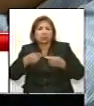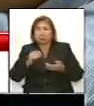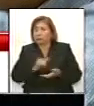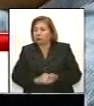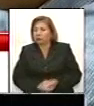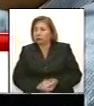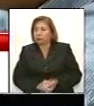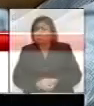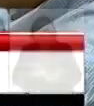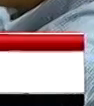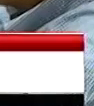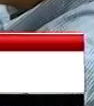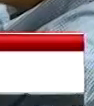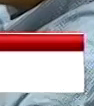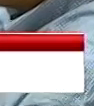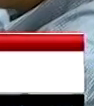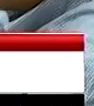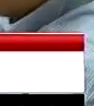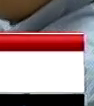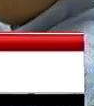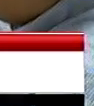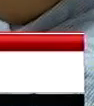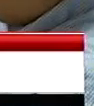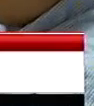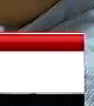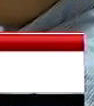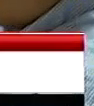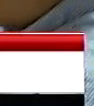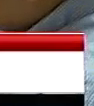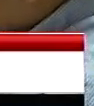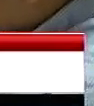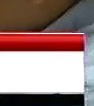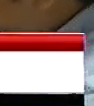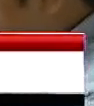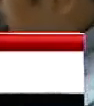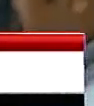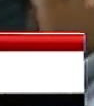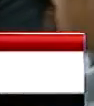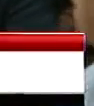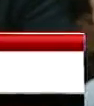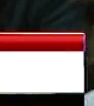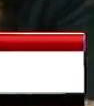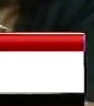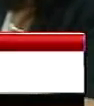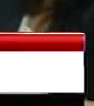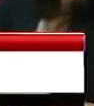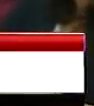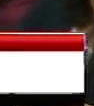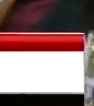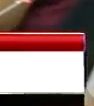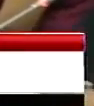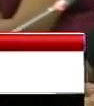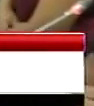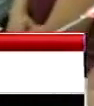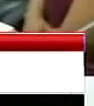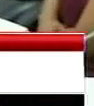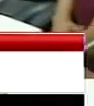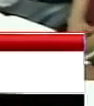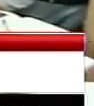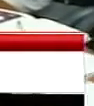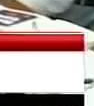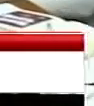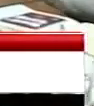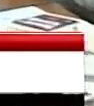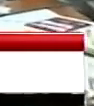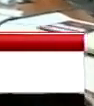tipo de coordinación mayor para evitar que pueda haber una de esas situaciones que bien señala. Gracias. Continúa, por favor. Claro, en ese aspecto lo que agradeceríamos tal